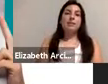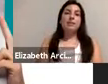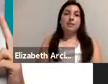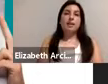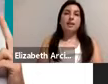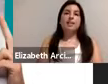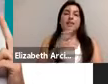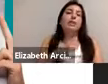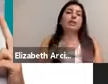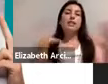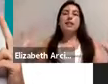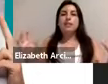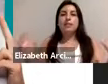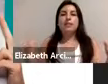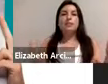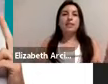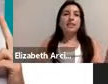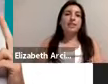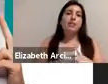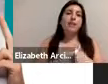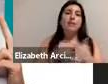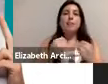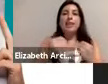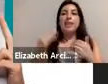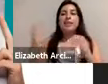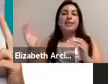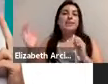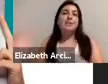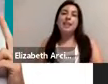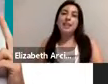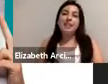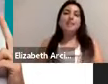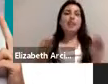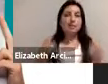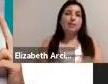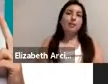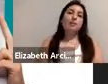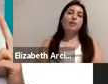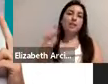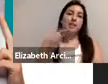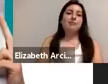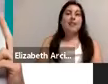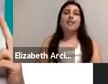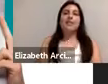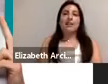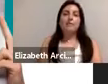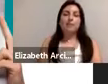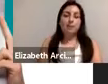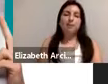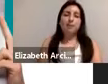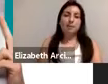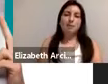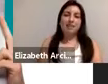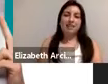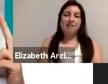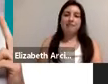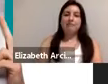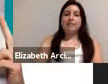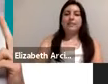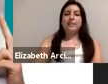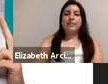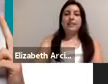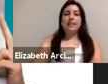la agudeza visual. Es decir, cuando les llegan a ustedes pacientes con 20, 3500, es porque fue tomada en una cartilla de Feinblum seguramente.